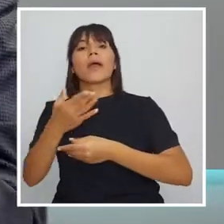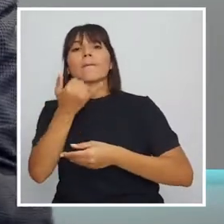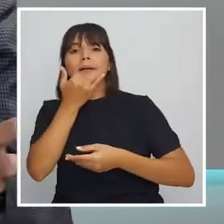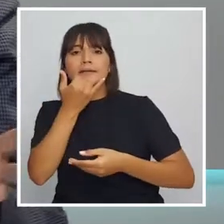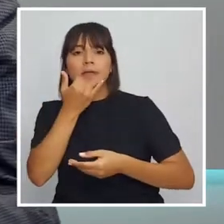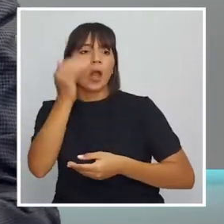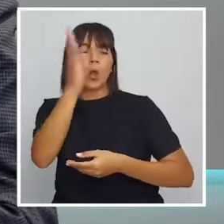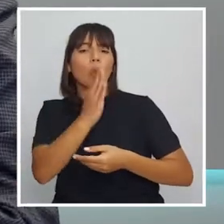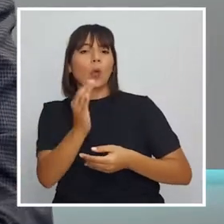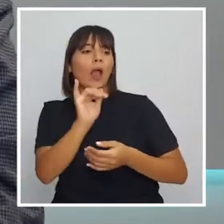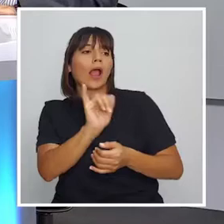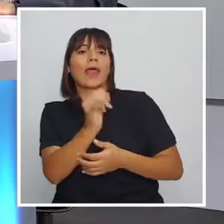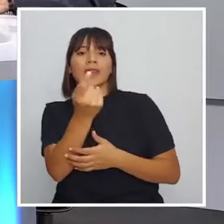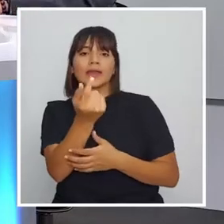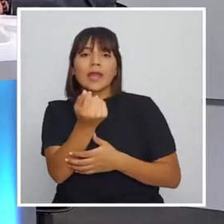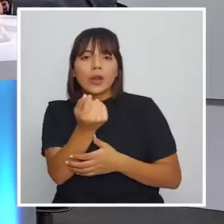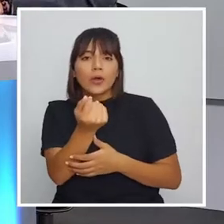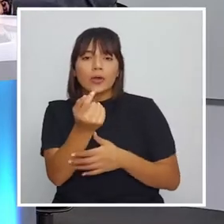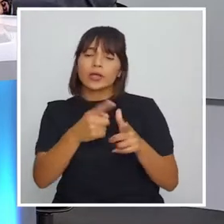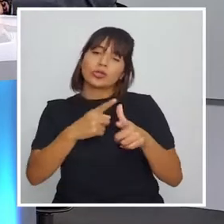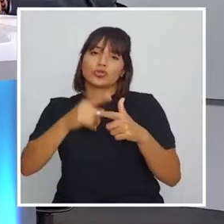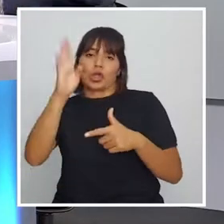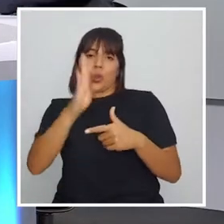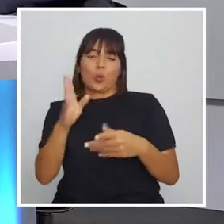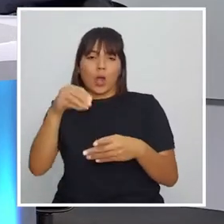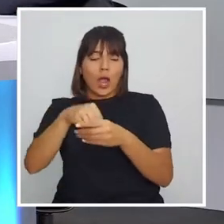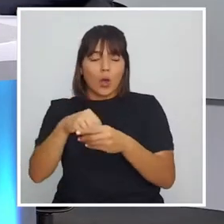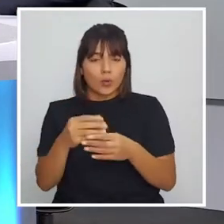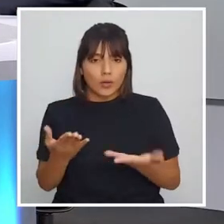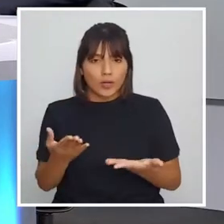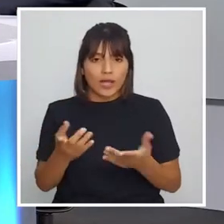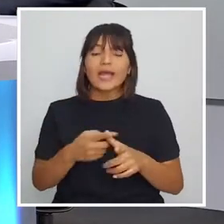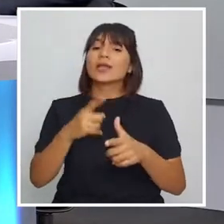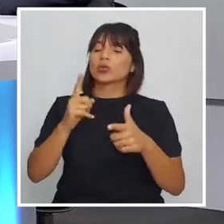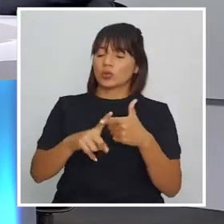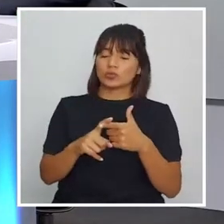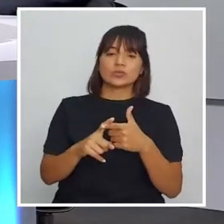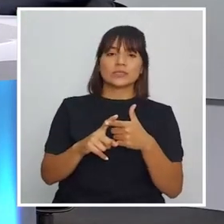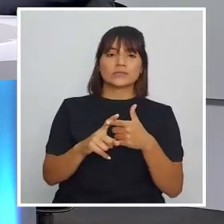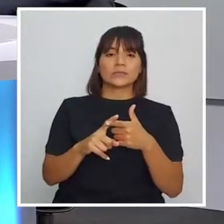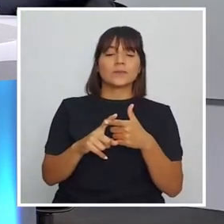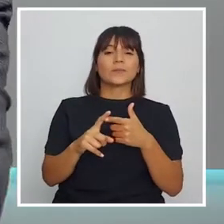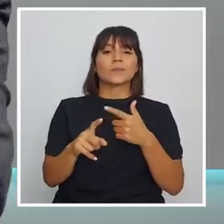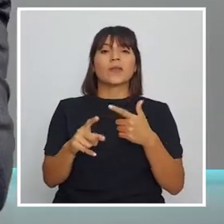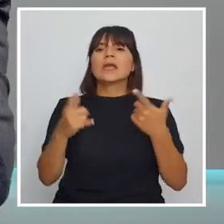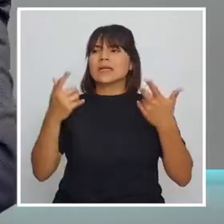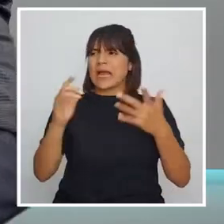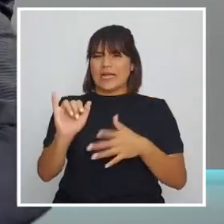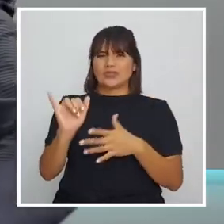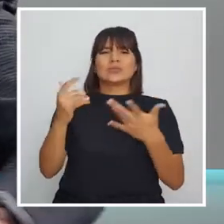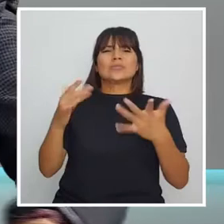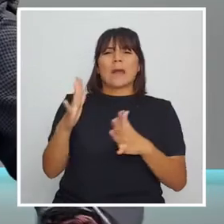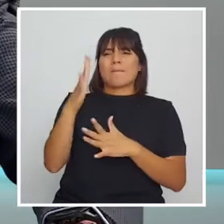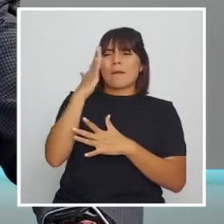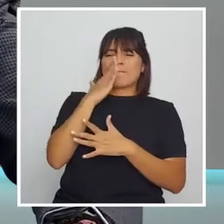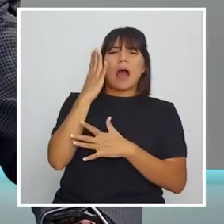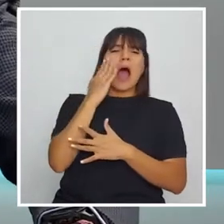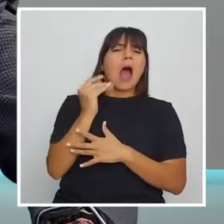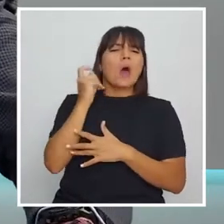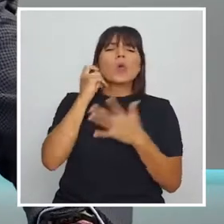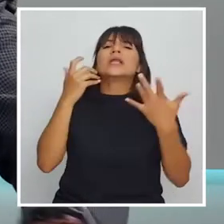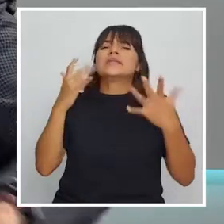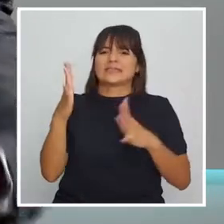Porque no se ahorra. En cambio, lo que dice es, y eso nuestras mamás y nuestras abuelas ya lo sabían, primero